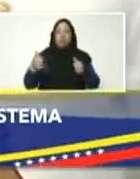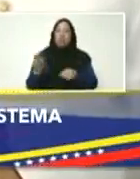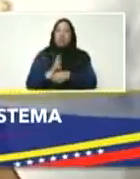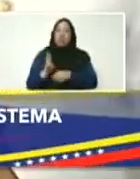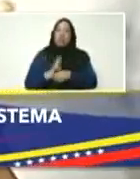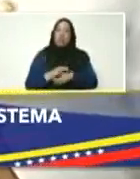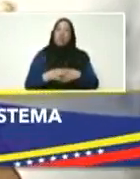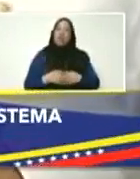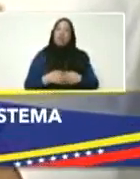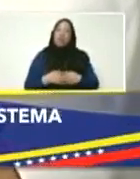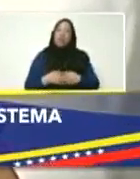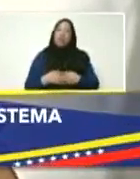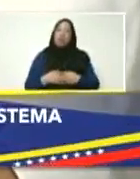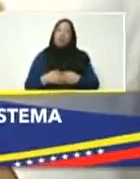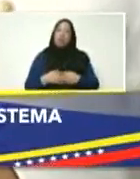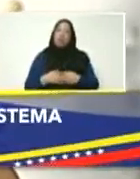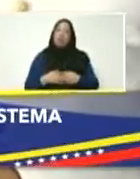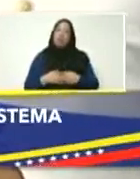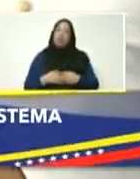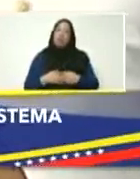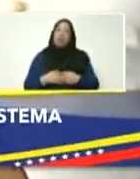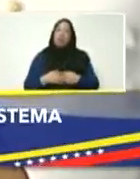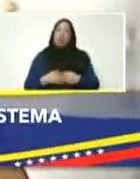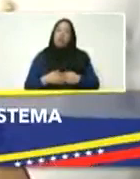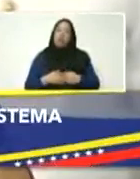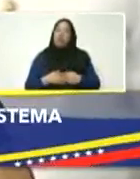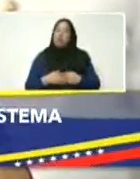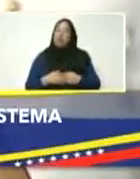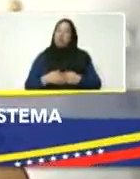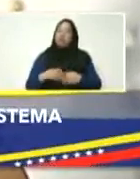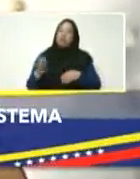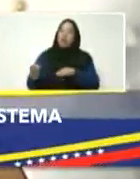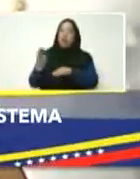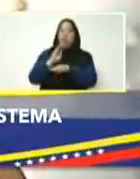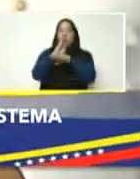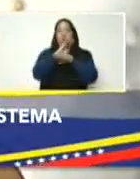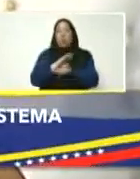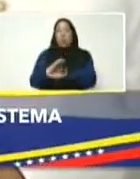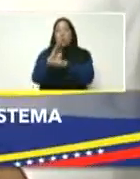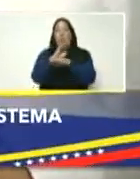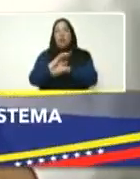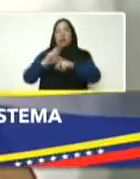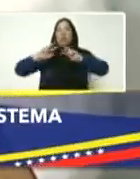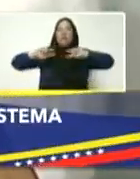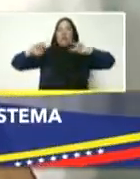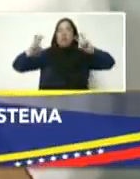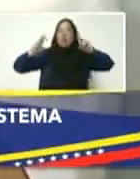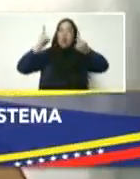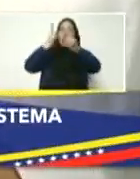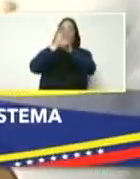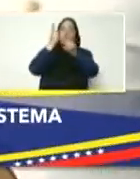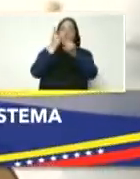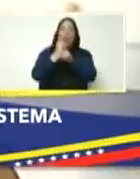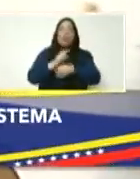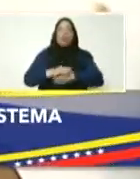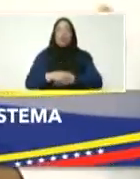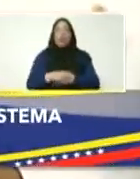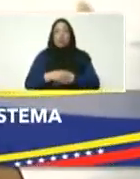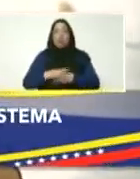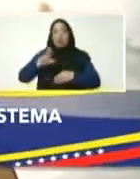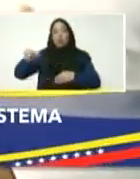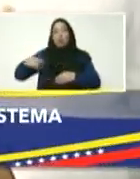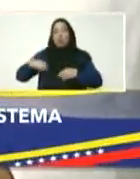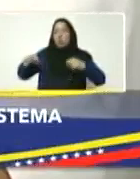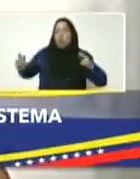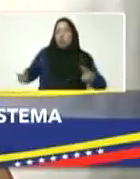veía como con algo de precaución el tema de la competencia. Pero cuando nos